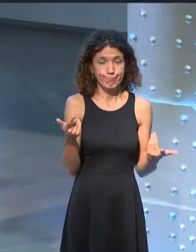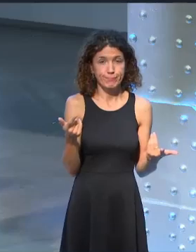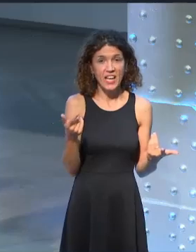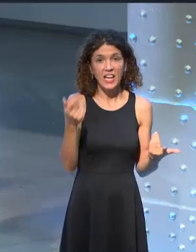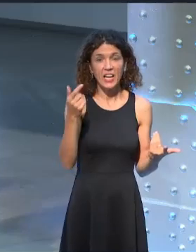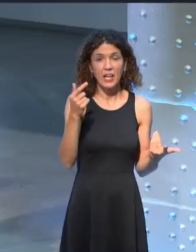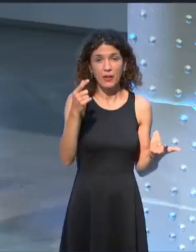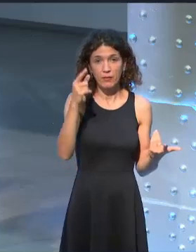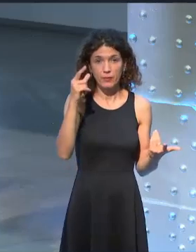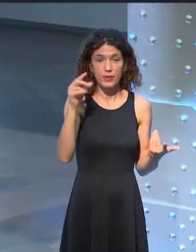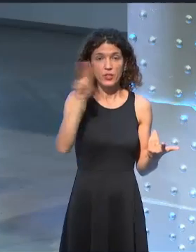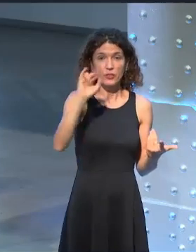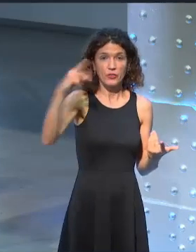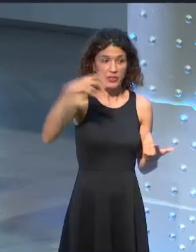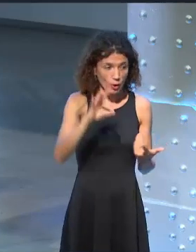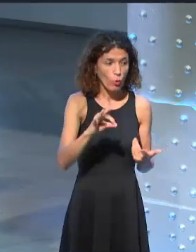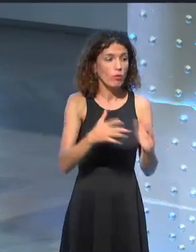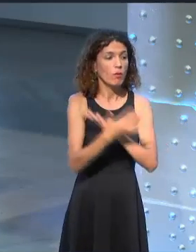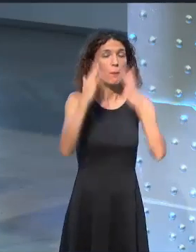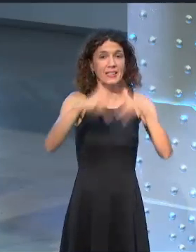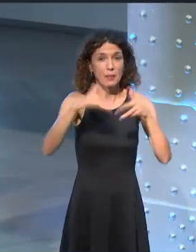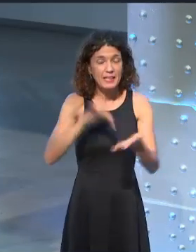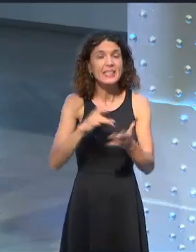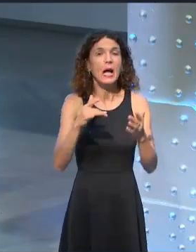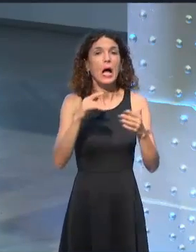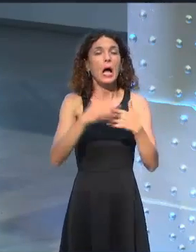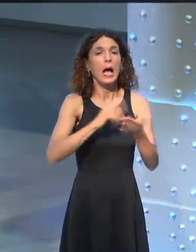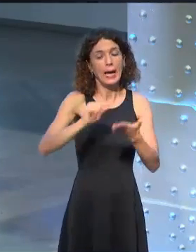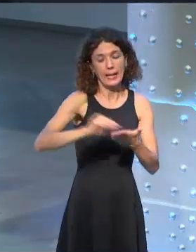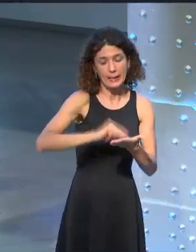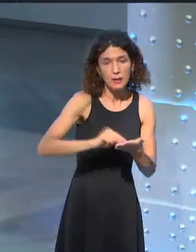Vigo, de matemática, que escribe sobre